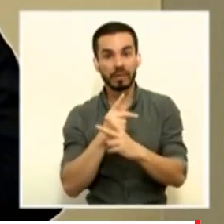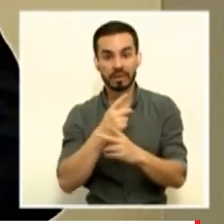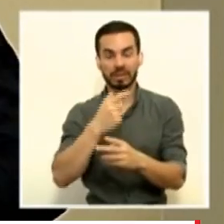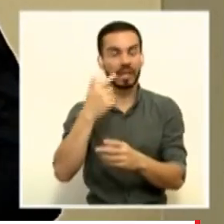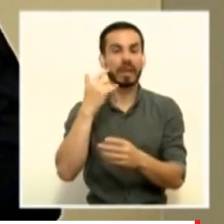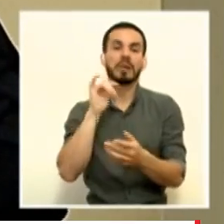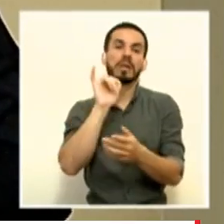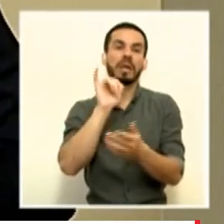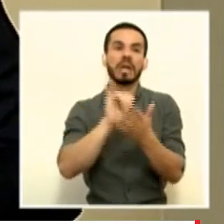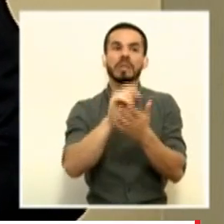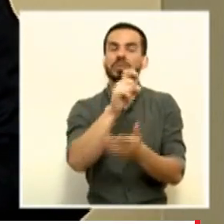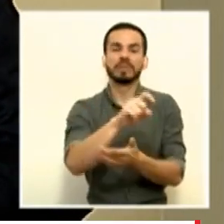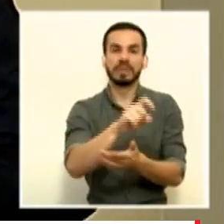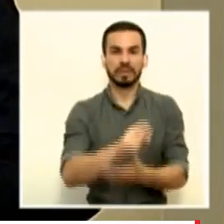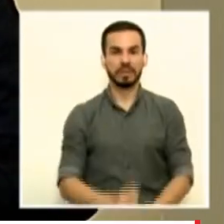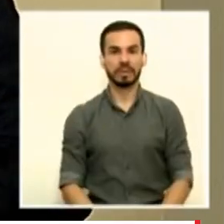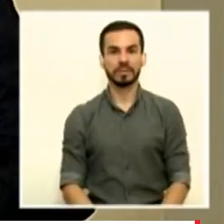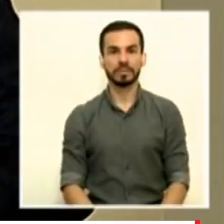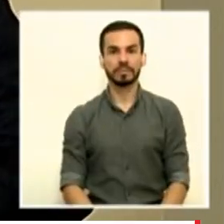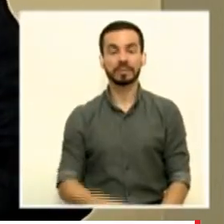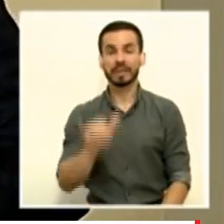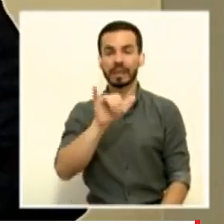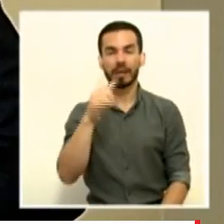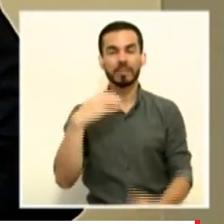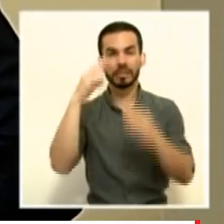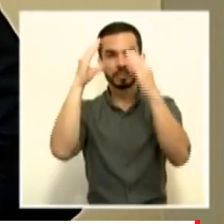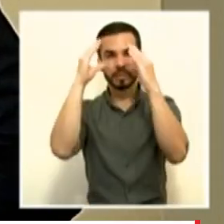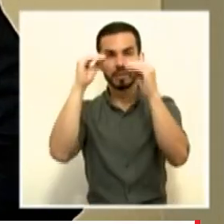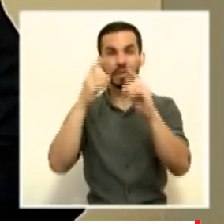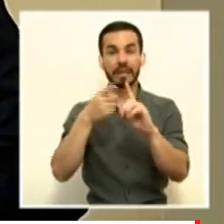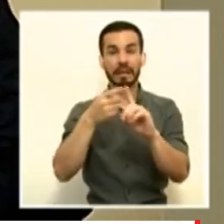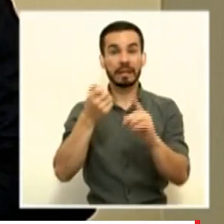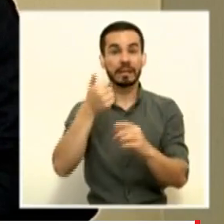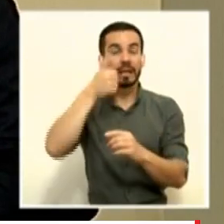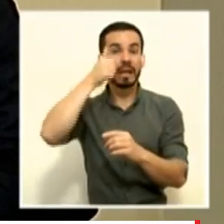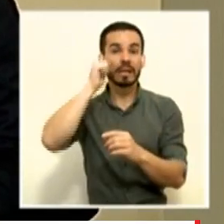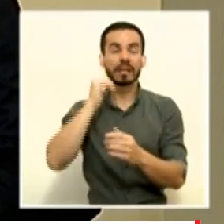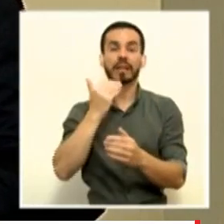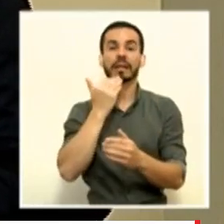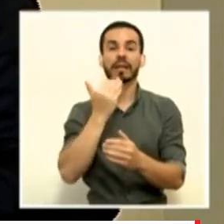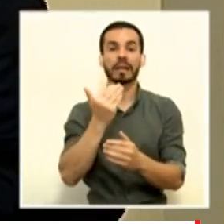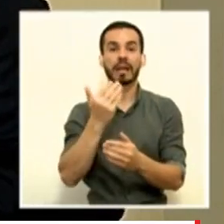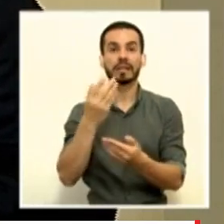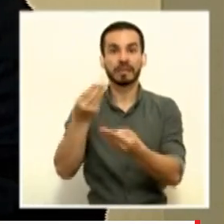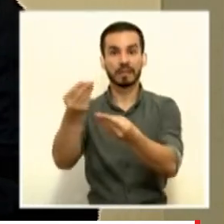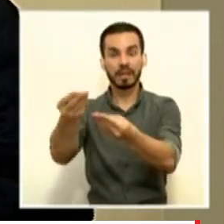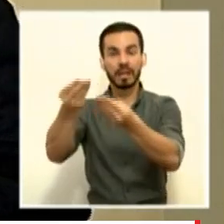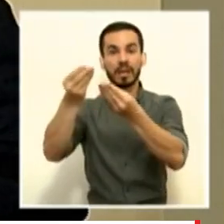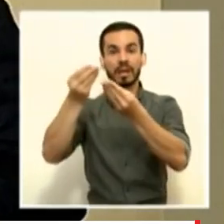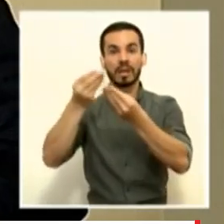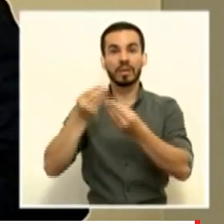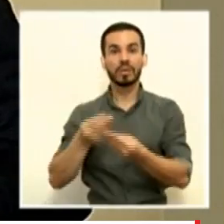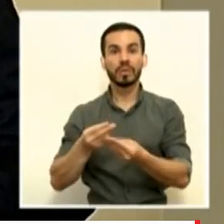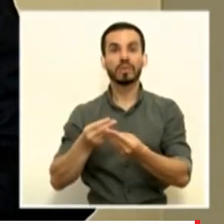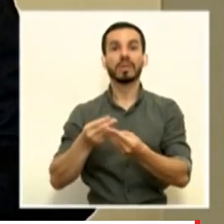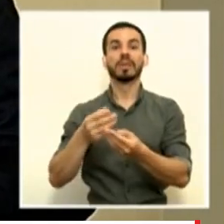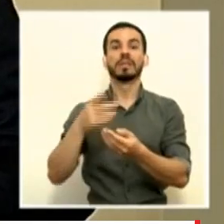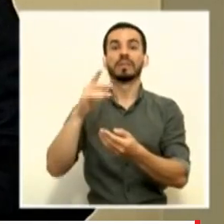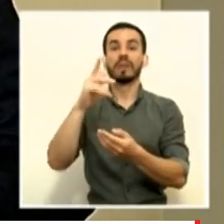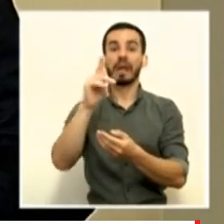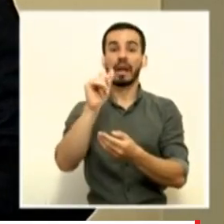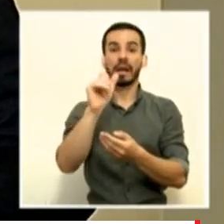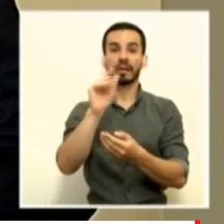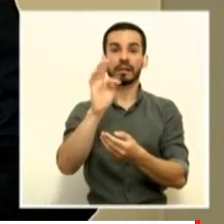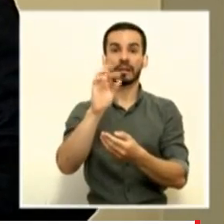no sea esto. También informar que desde el día de ayer y gracias a una donación del gobierno de Qatar,